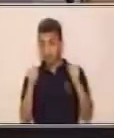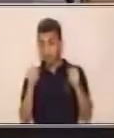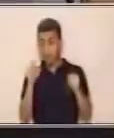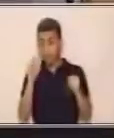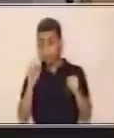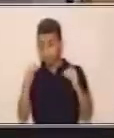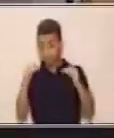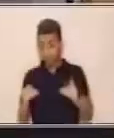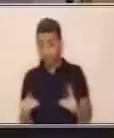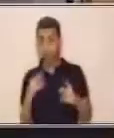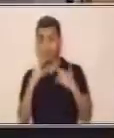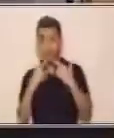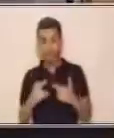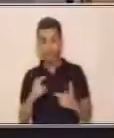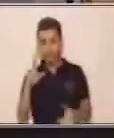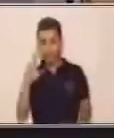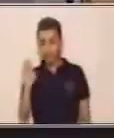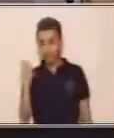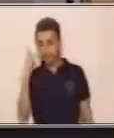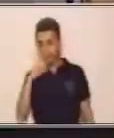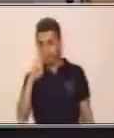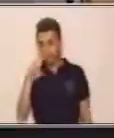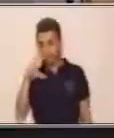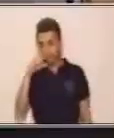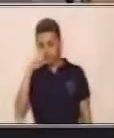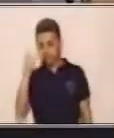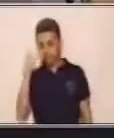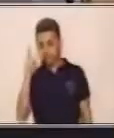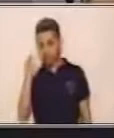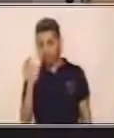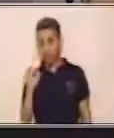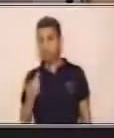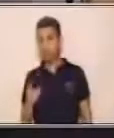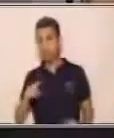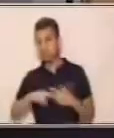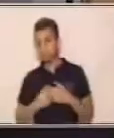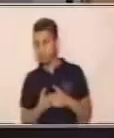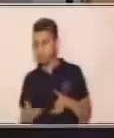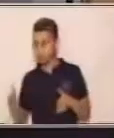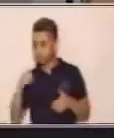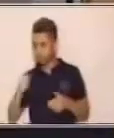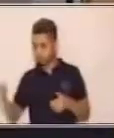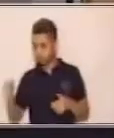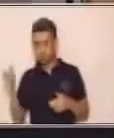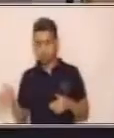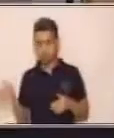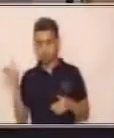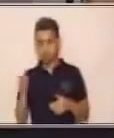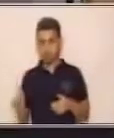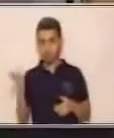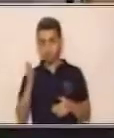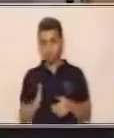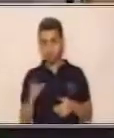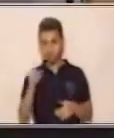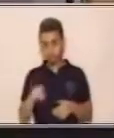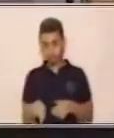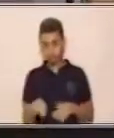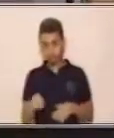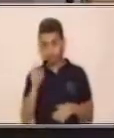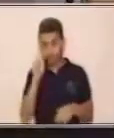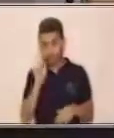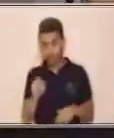resultado. Muy bien, o sea que resolvemos, iniciamos desde la derecha y empezamos a resolver nuestra resta en este